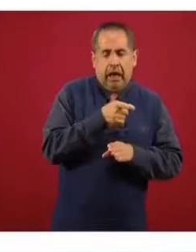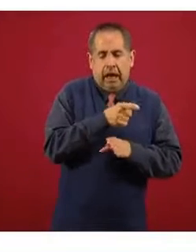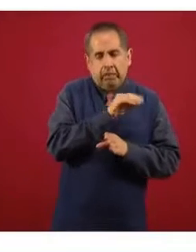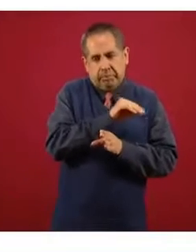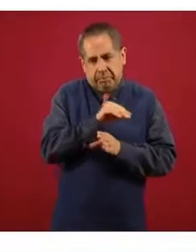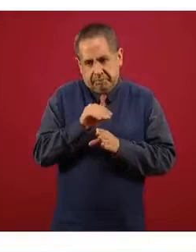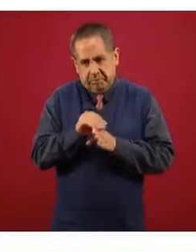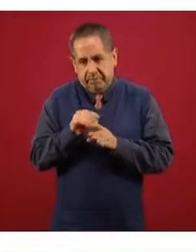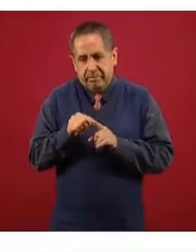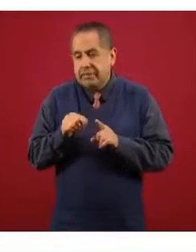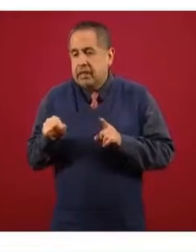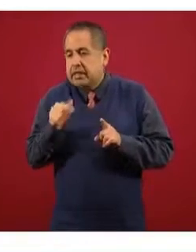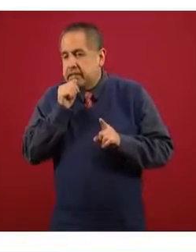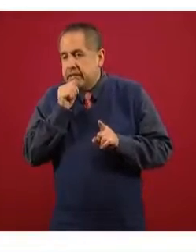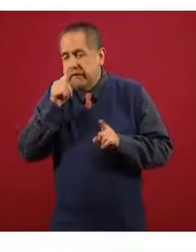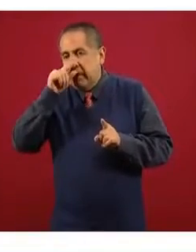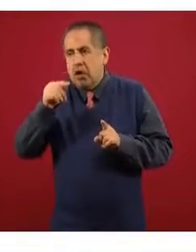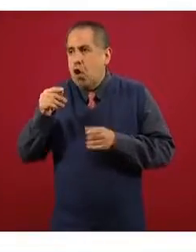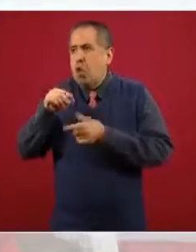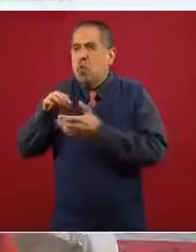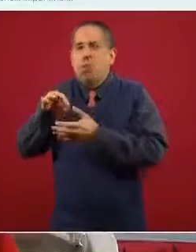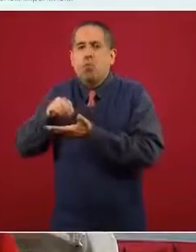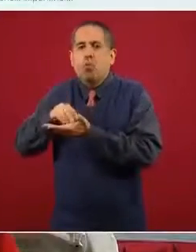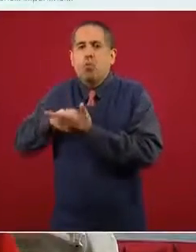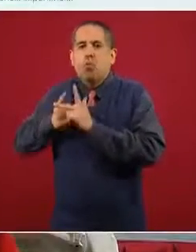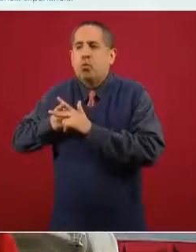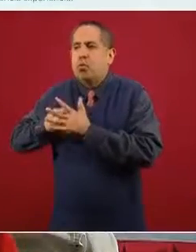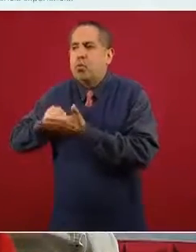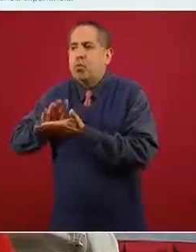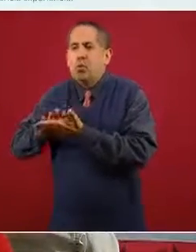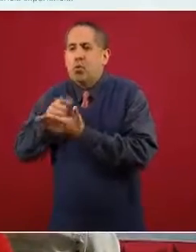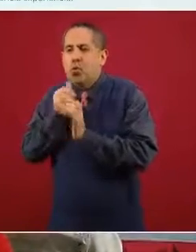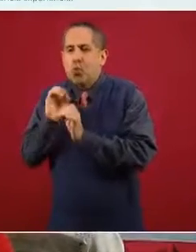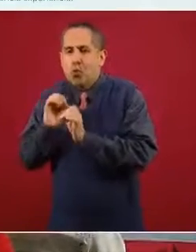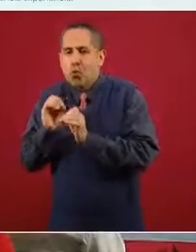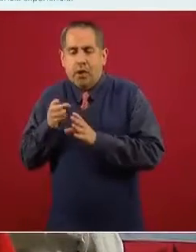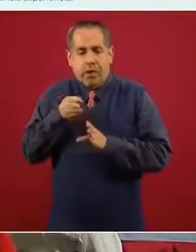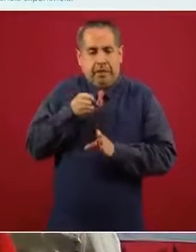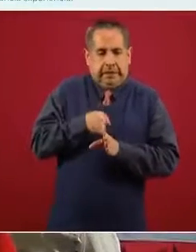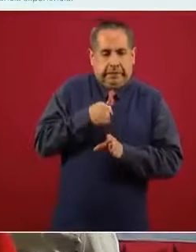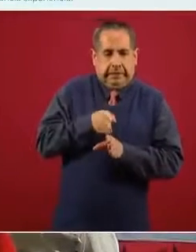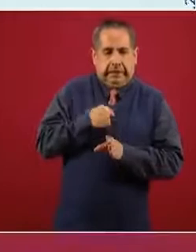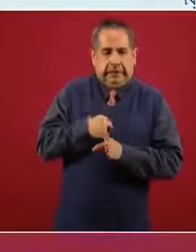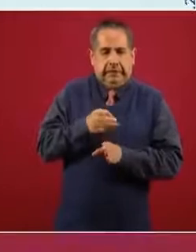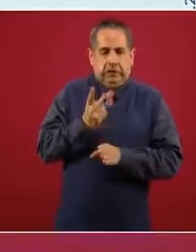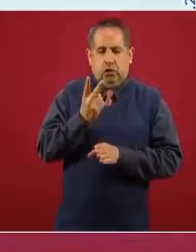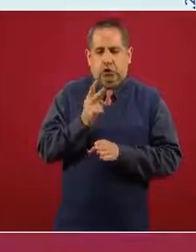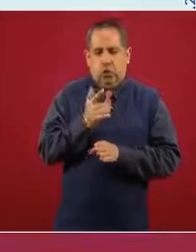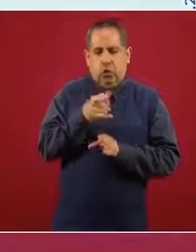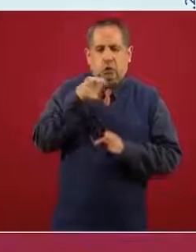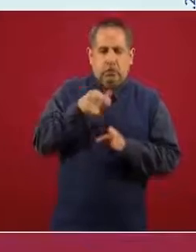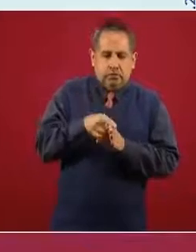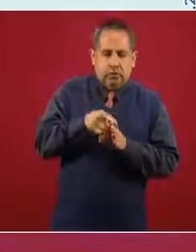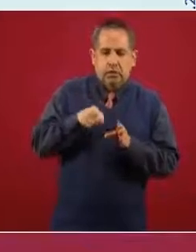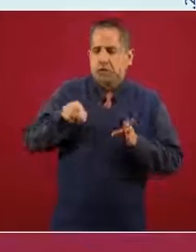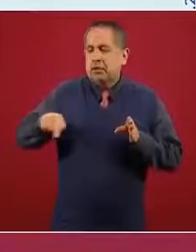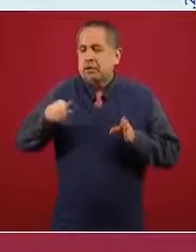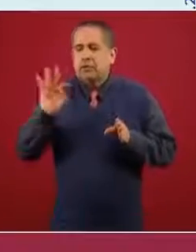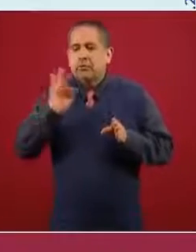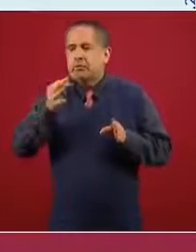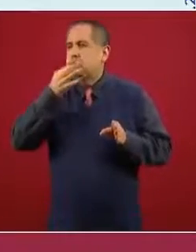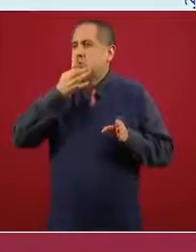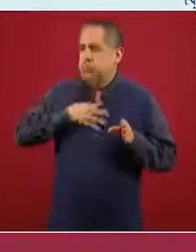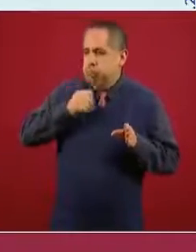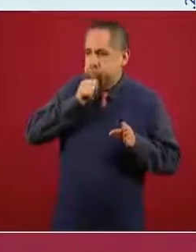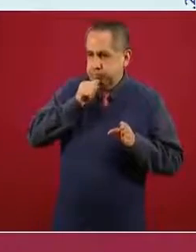quitar las irregularidades que hay en ese tiempo por asuntos de demanda oportuna de atención médica, notificación de los casos, pruebas que